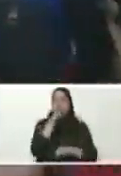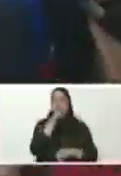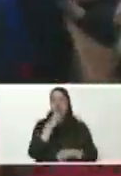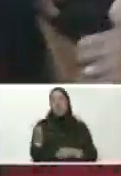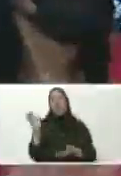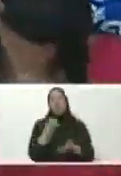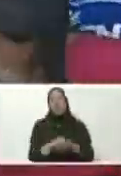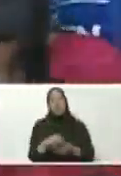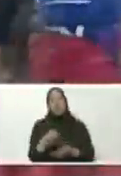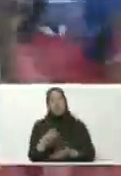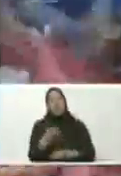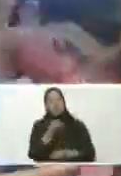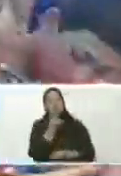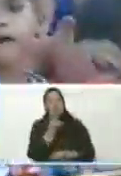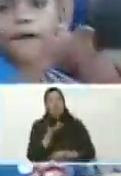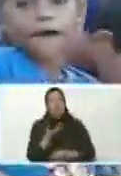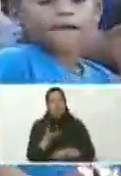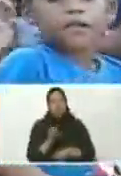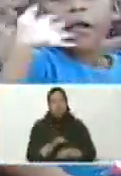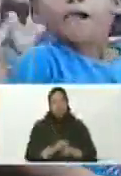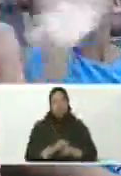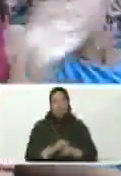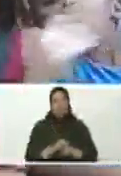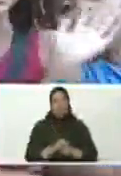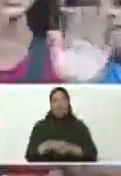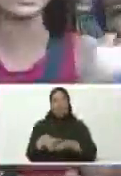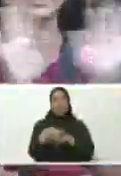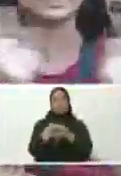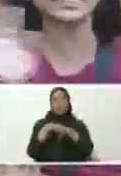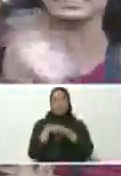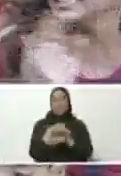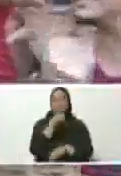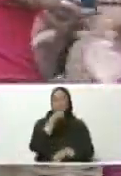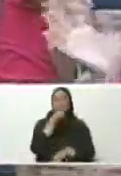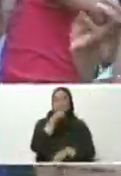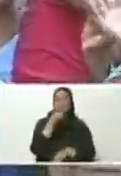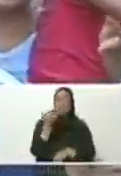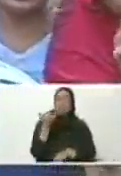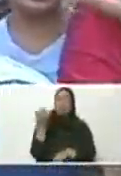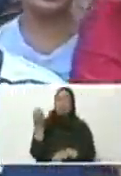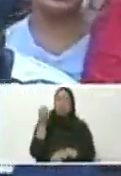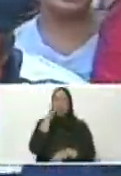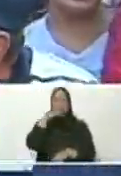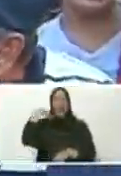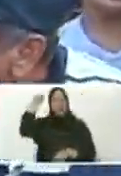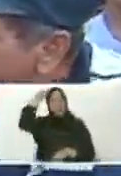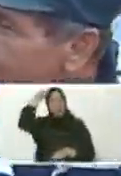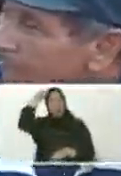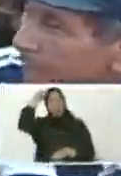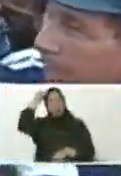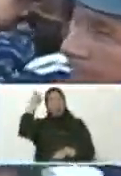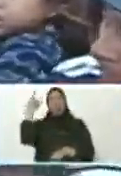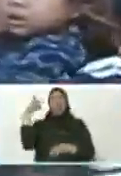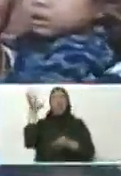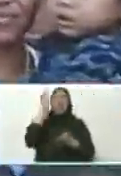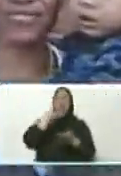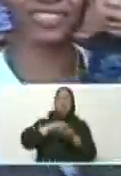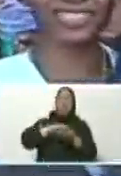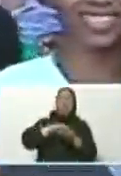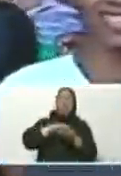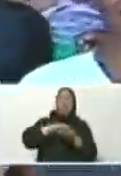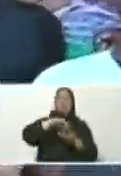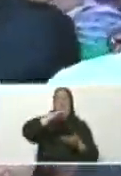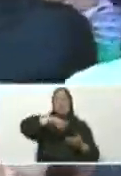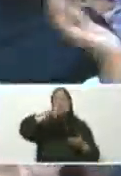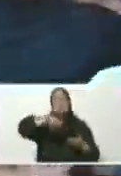vez. Alfred Nazaret, te jalaron por la coleta otra vez. Todo lo que